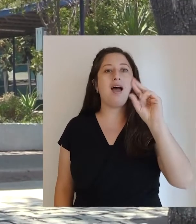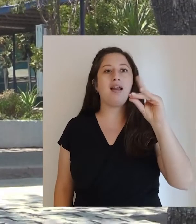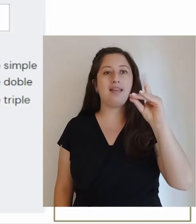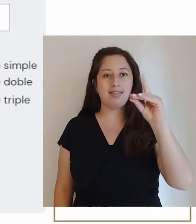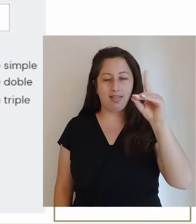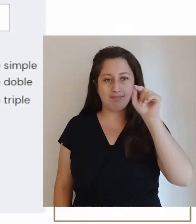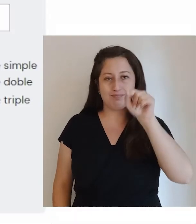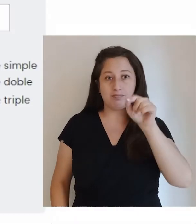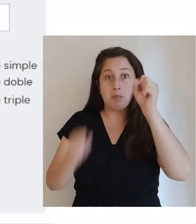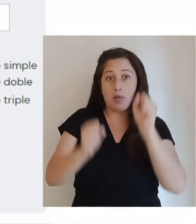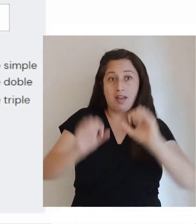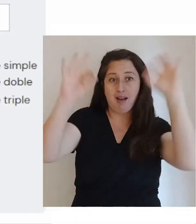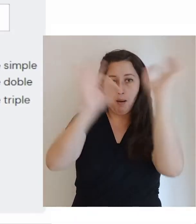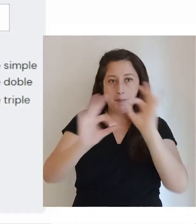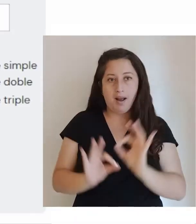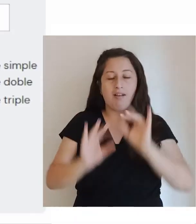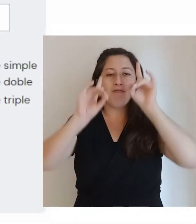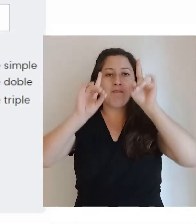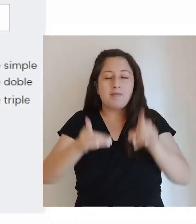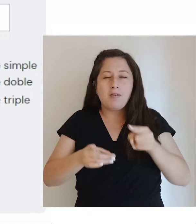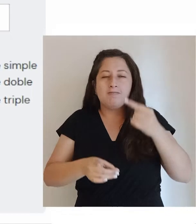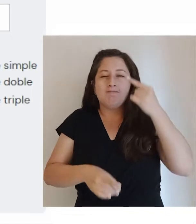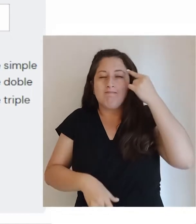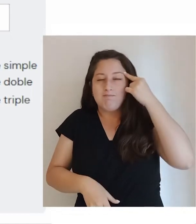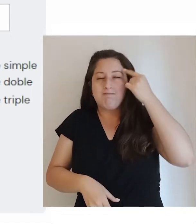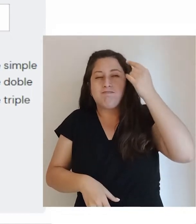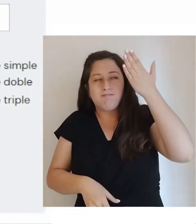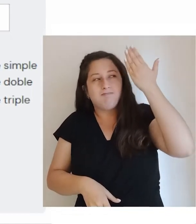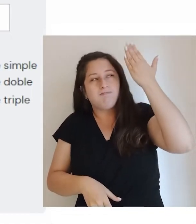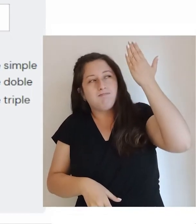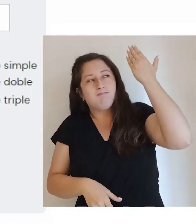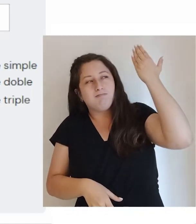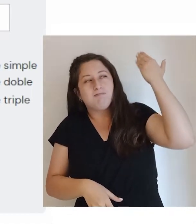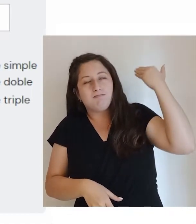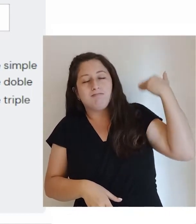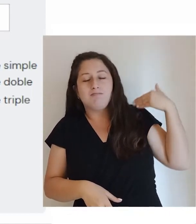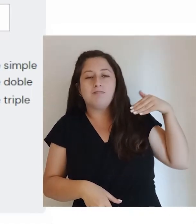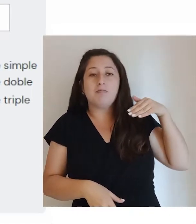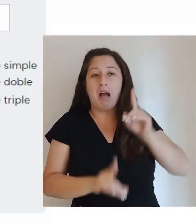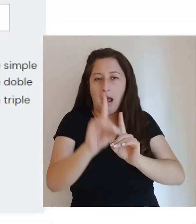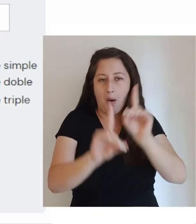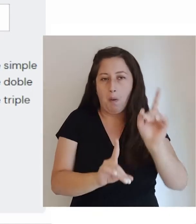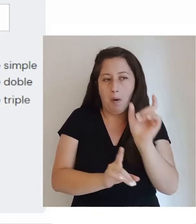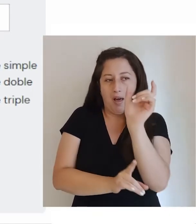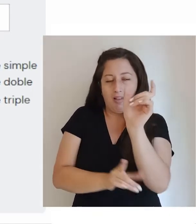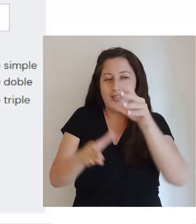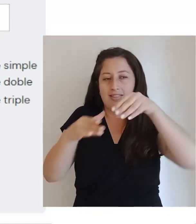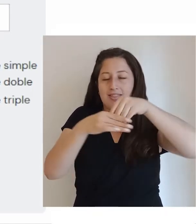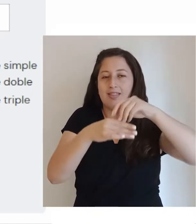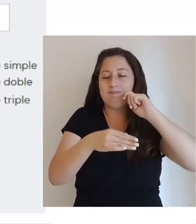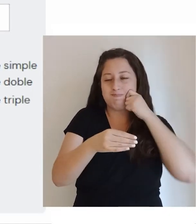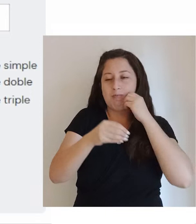la polaridad. Para poder explicarlo, deberemos retroceder y revisar detenidamente